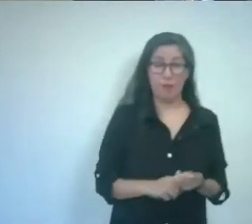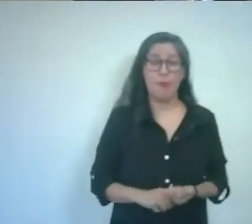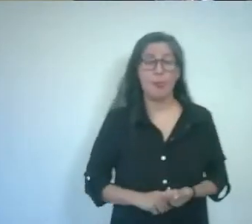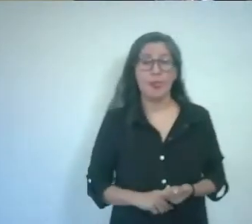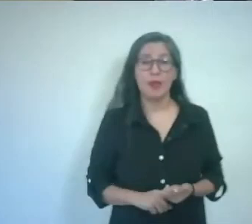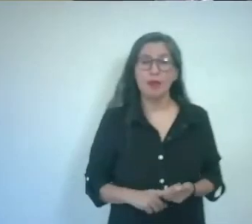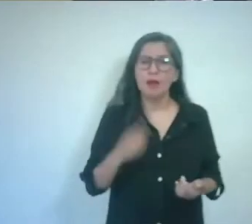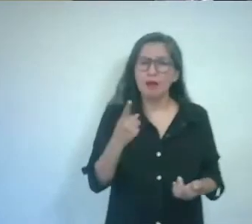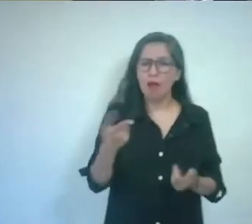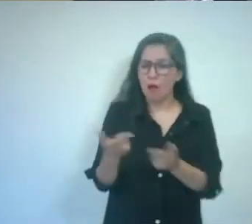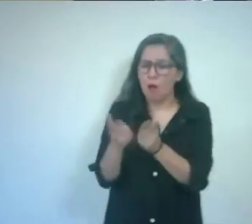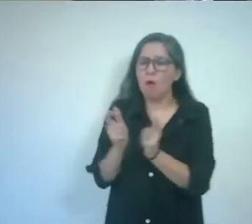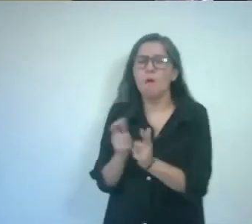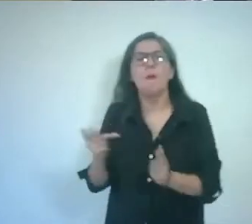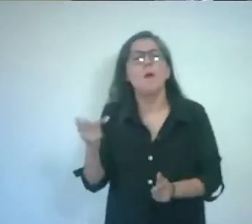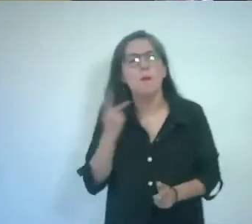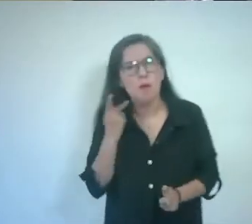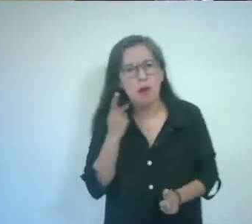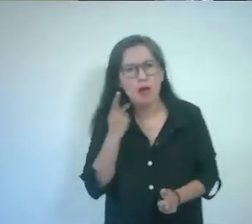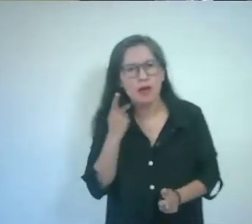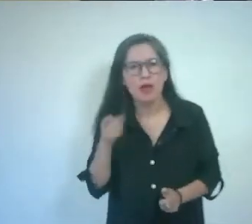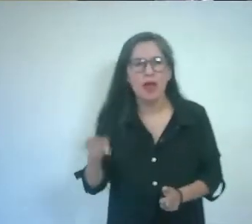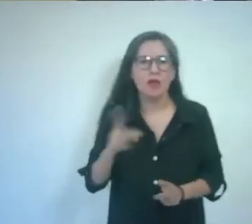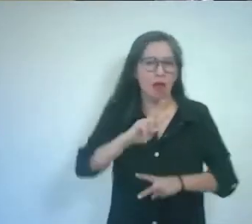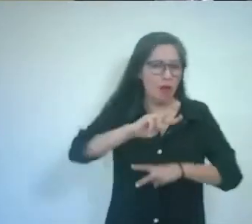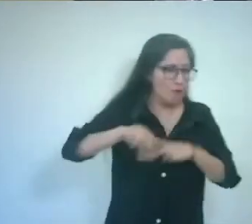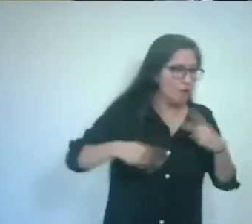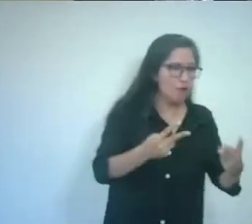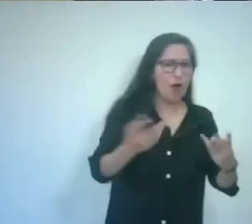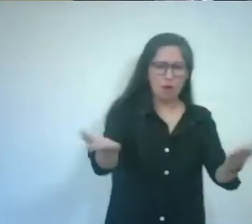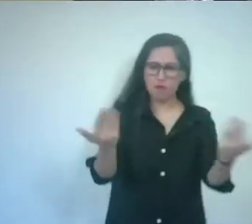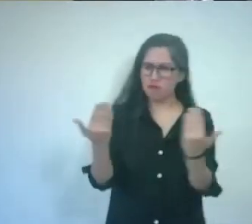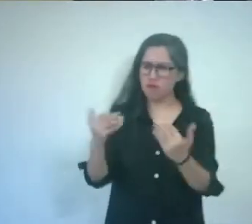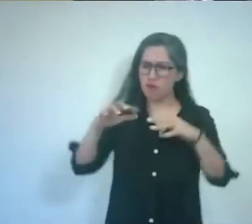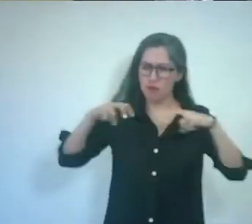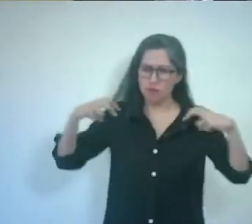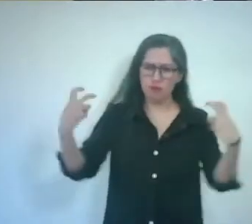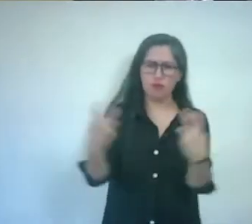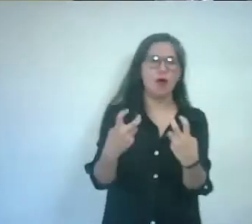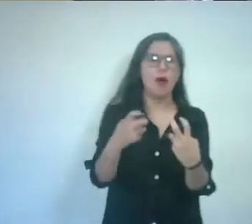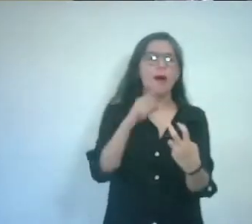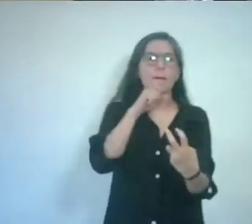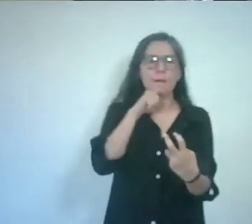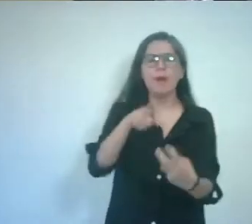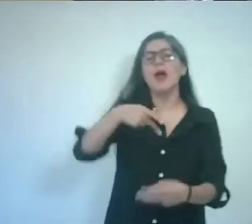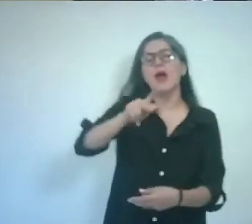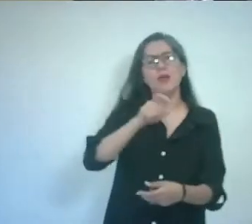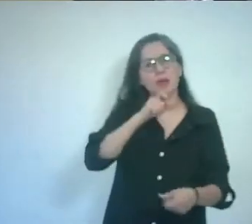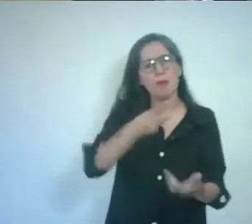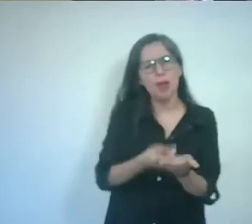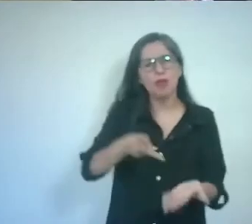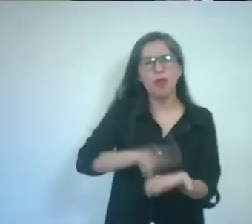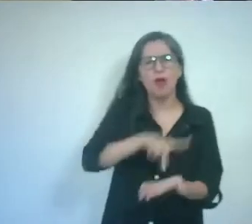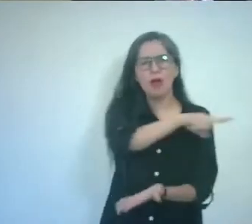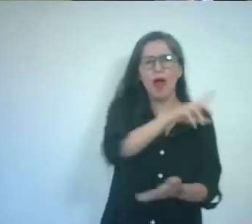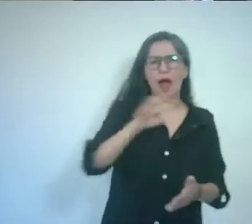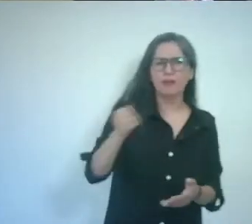Son los partidos políticos quienes acuden a esta asamblea, pero quienes también están presentes en la asamblea